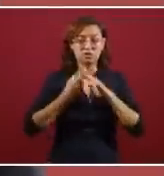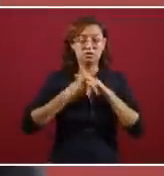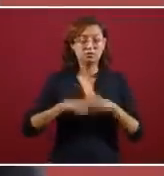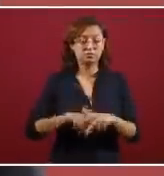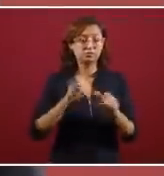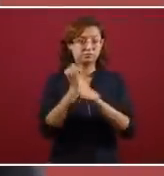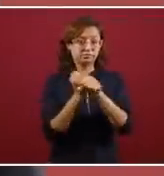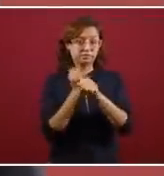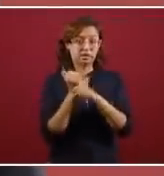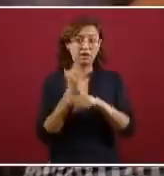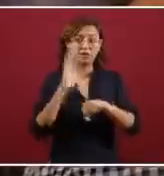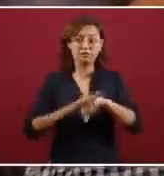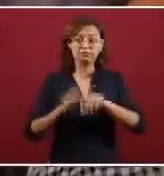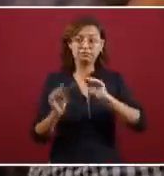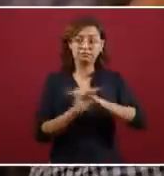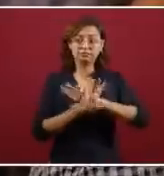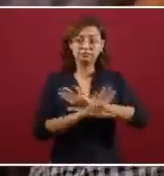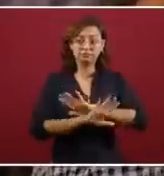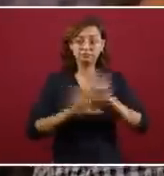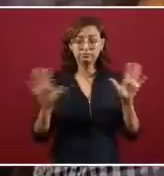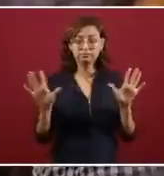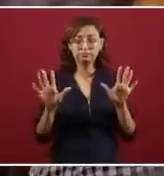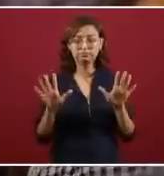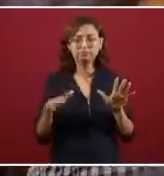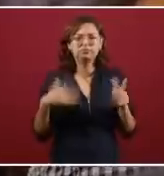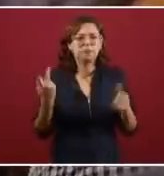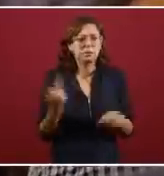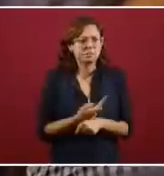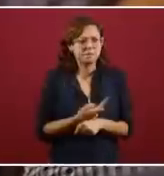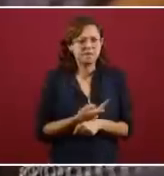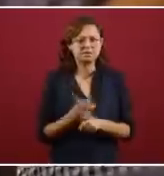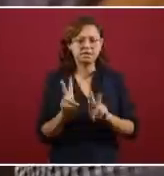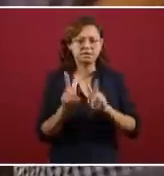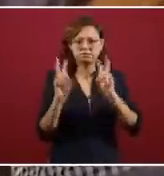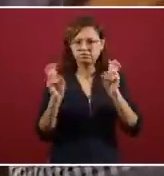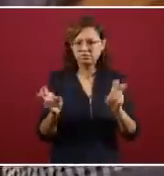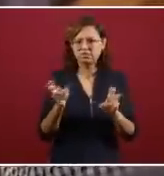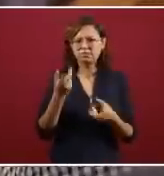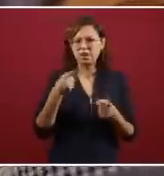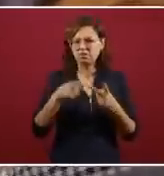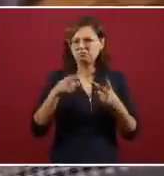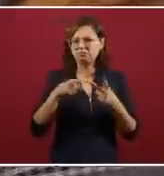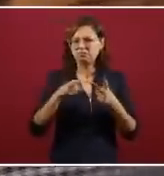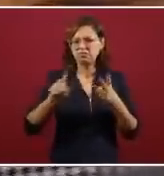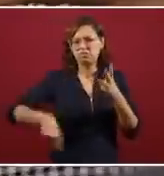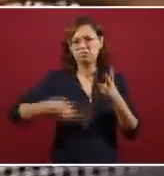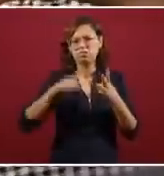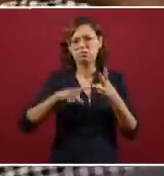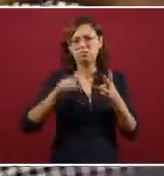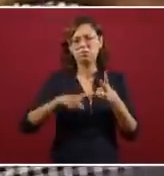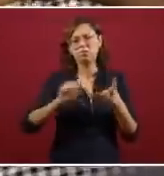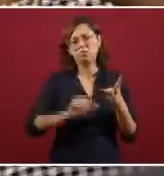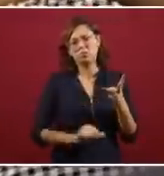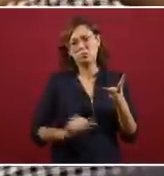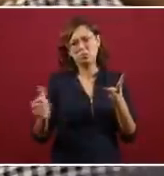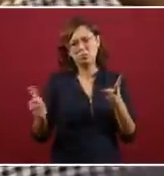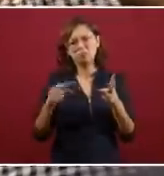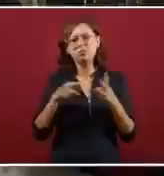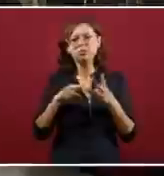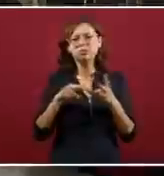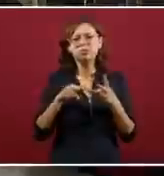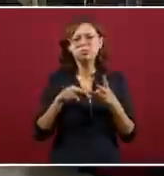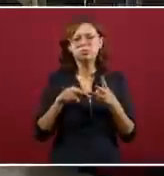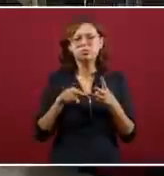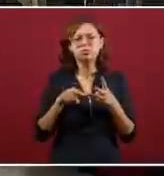para aclarar o desmentir qué es lo que va a pasar con el tema. Y por otro lado, también se